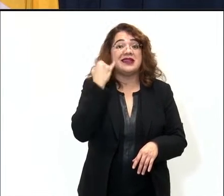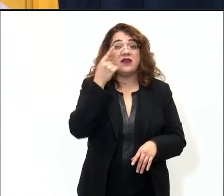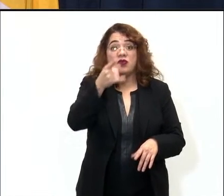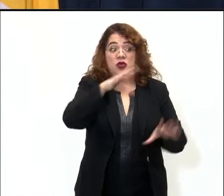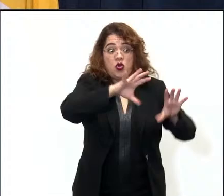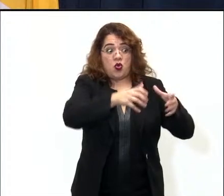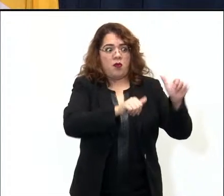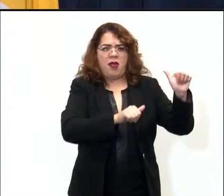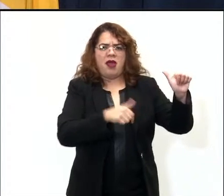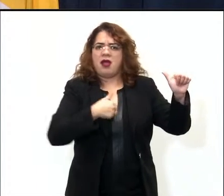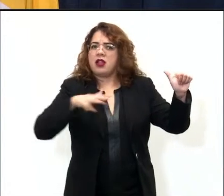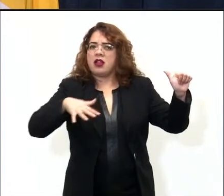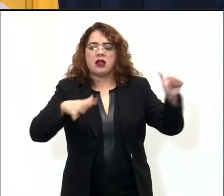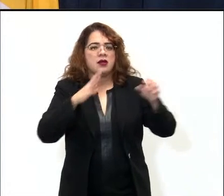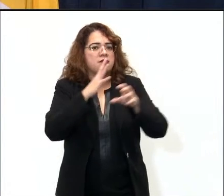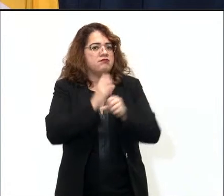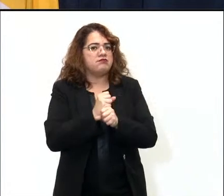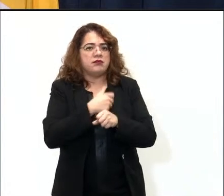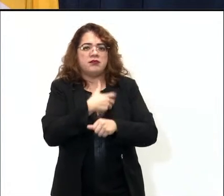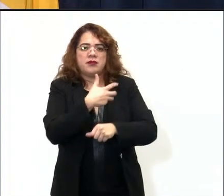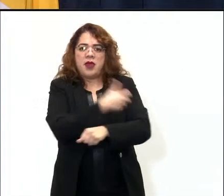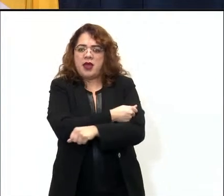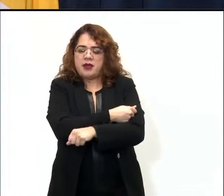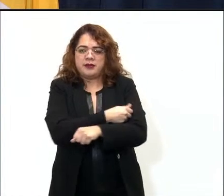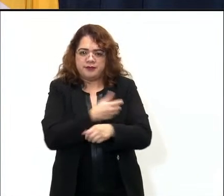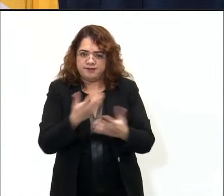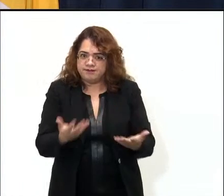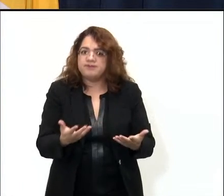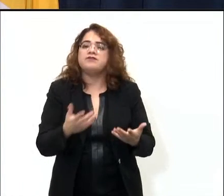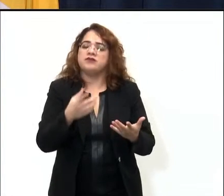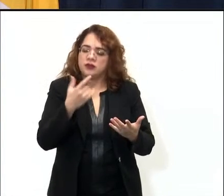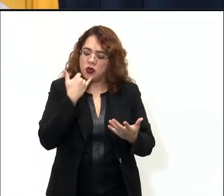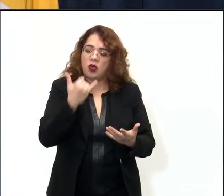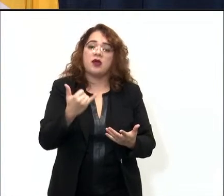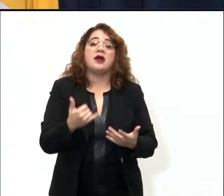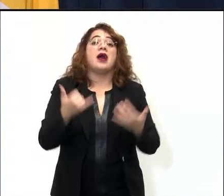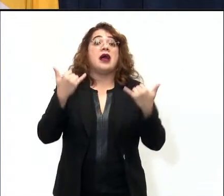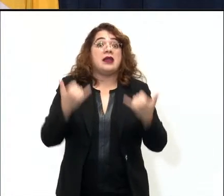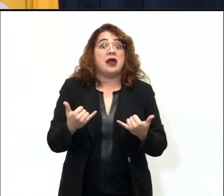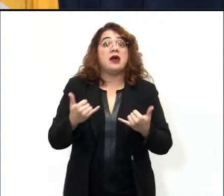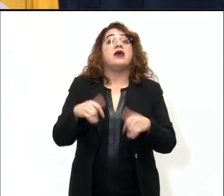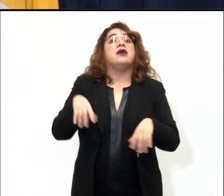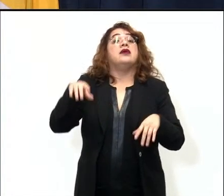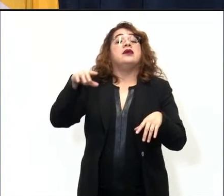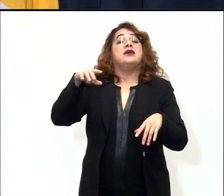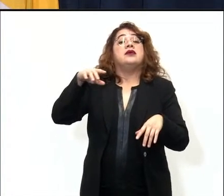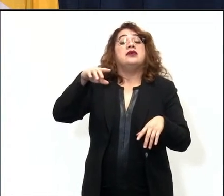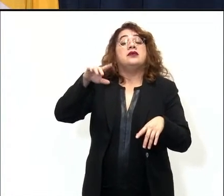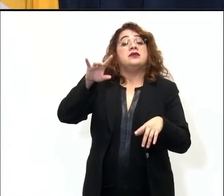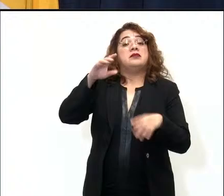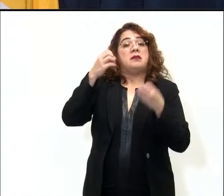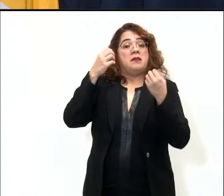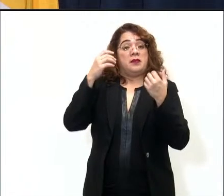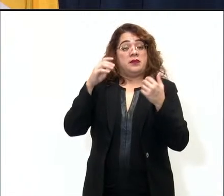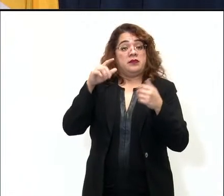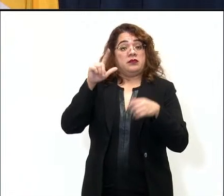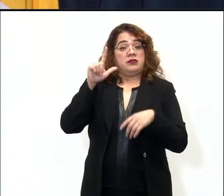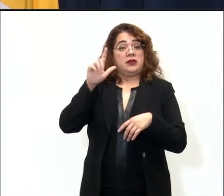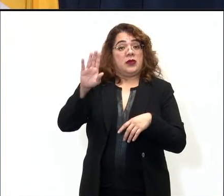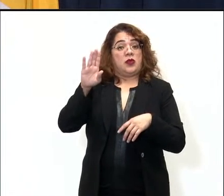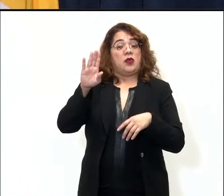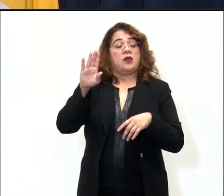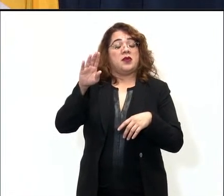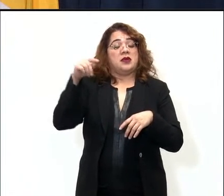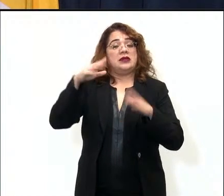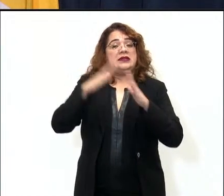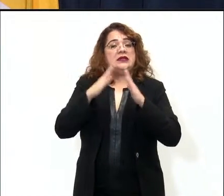562-570-4636. De manera proactiva, nuestro Departamento de Salud se está comunicando con los empleadores para